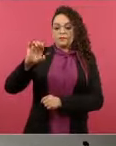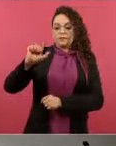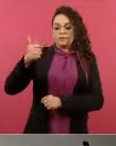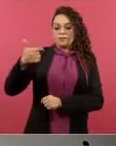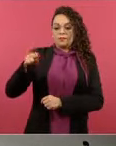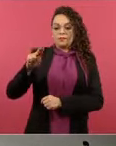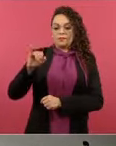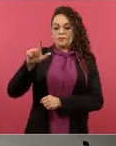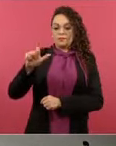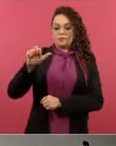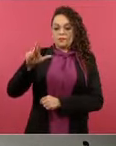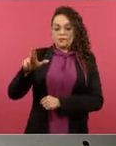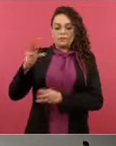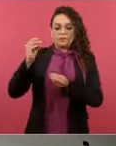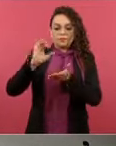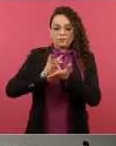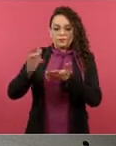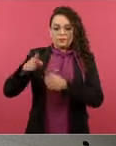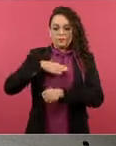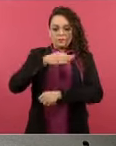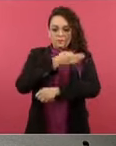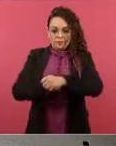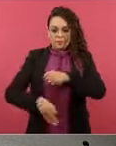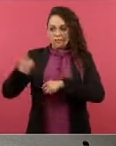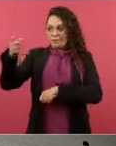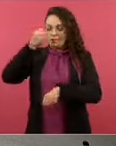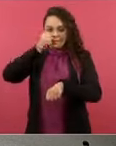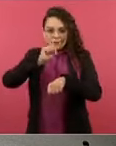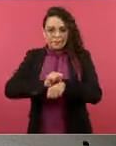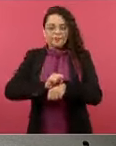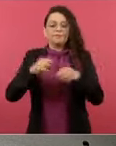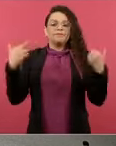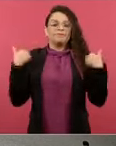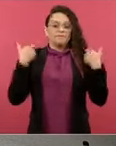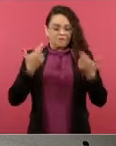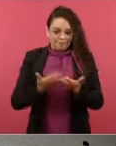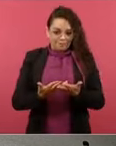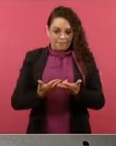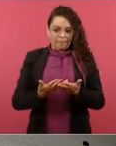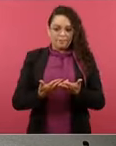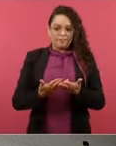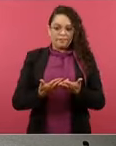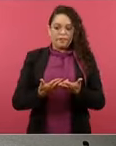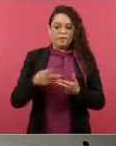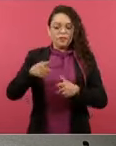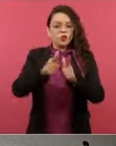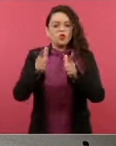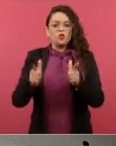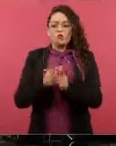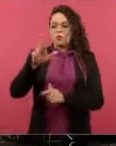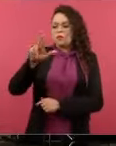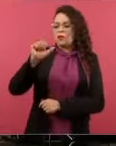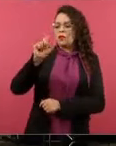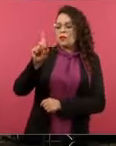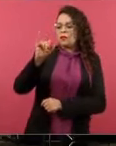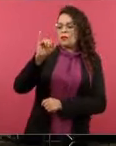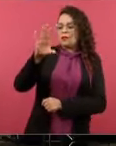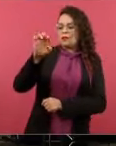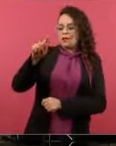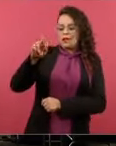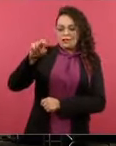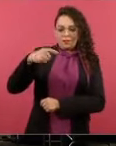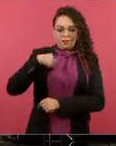Buenas tardes, secretaria, maestras, Sí. compañeros, compañeras. Ilse Aguilar, reportera del octavo de Grupo Radio Centro, y preguntarle, bueno,